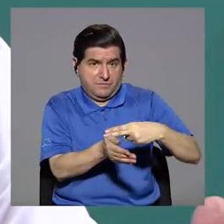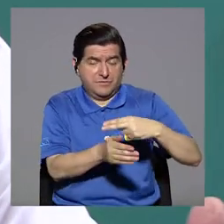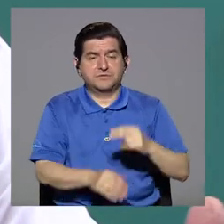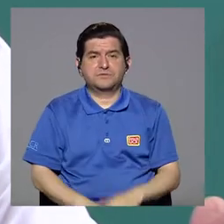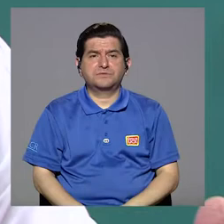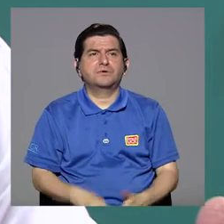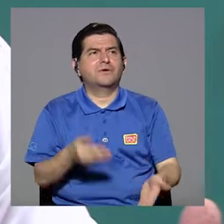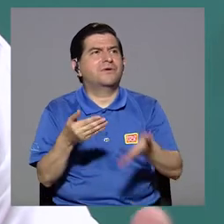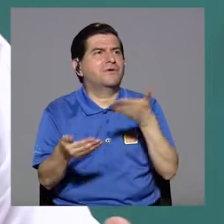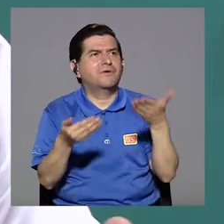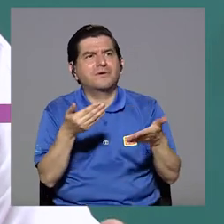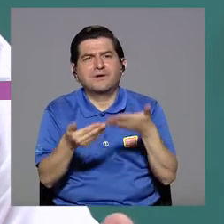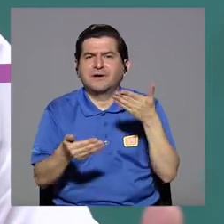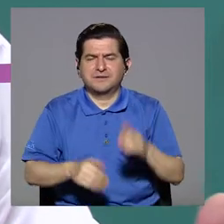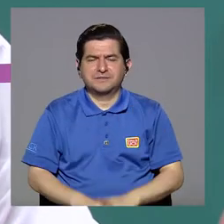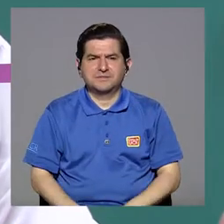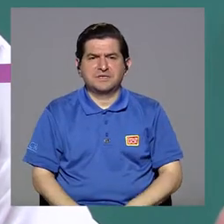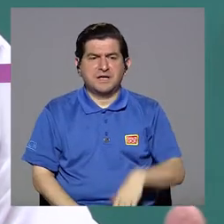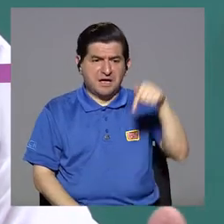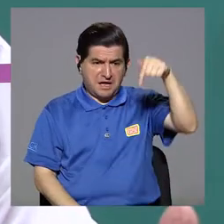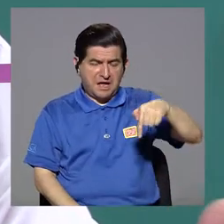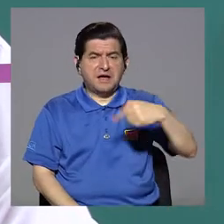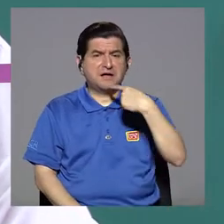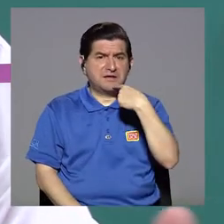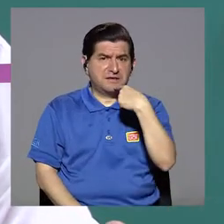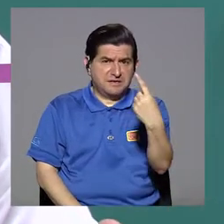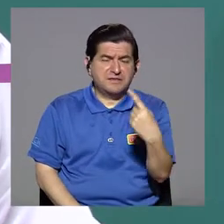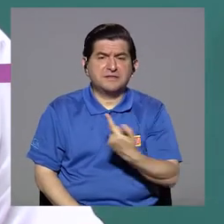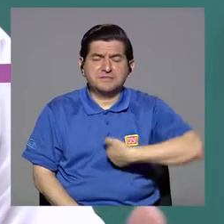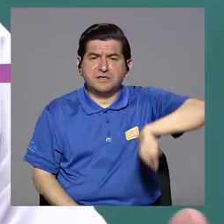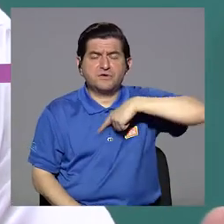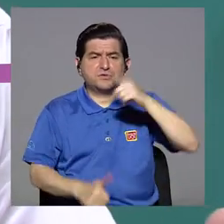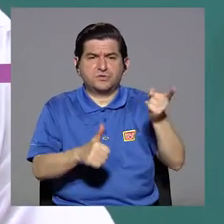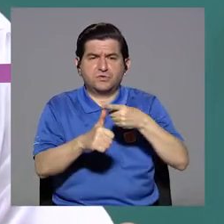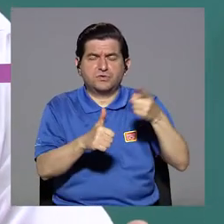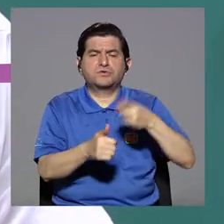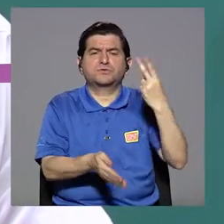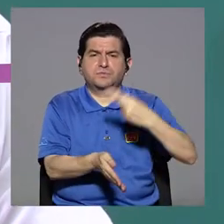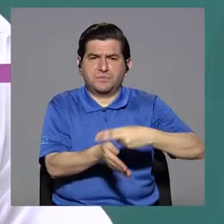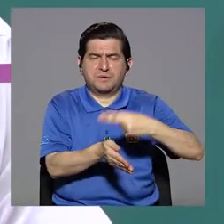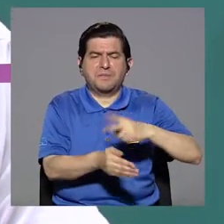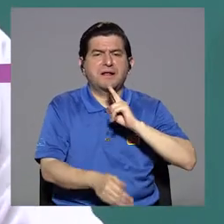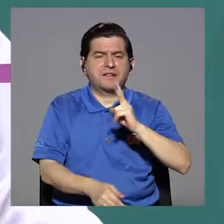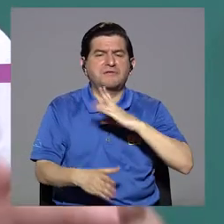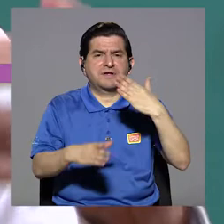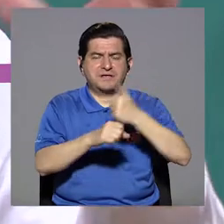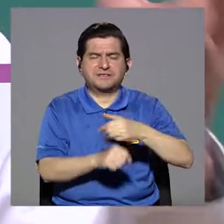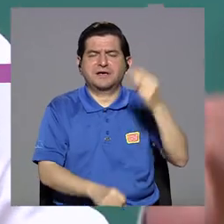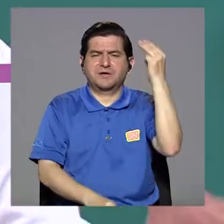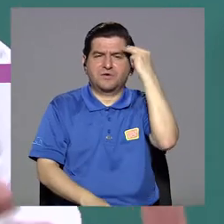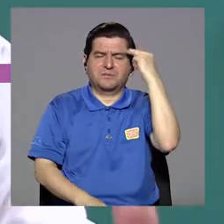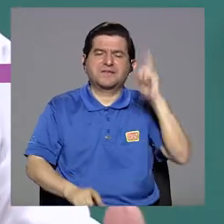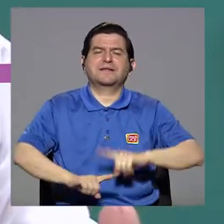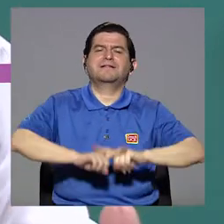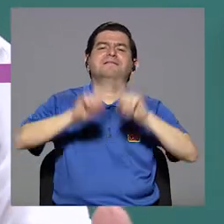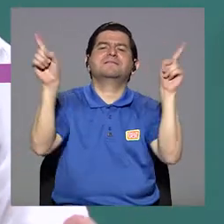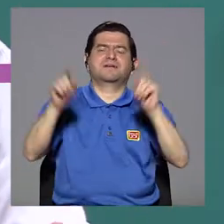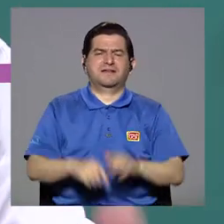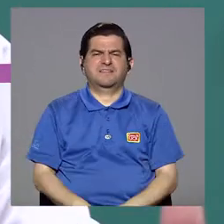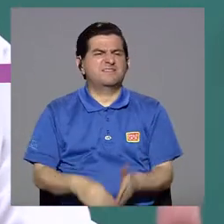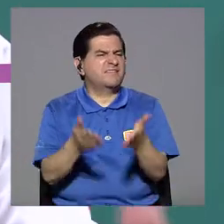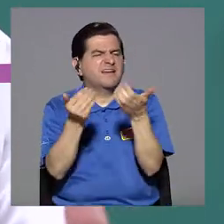prácticamente y aunque algún hospital aquí lo mencionaba éramos primer hospital finalmente que lo estamos haciendo con una mentalidad diferente